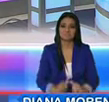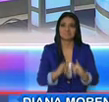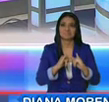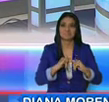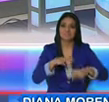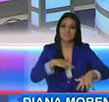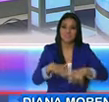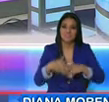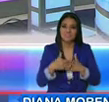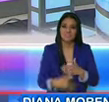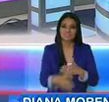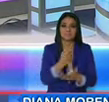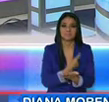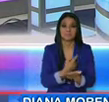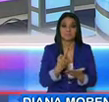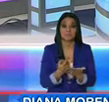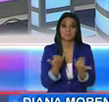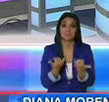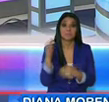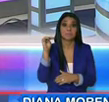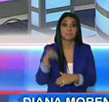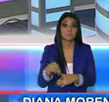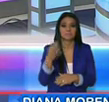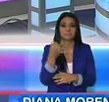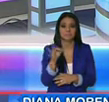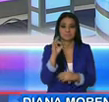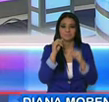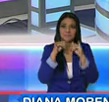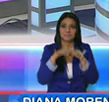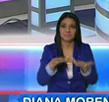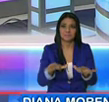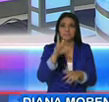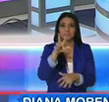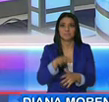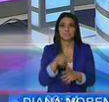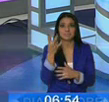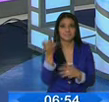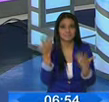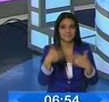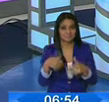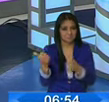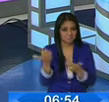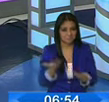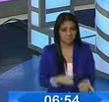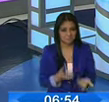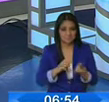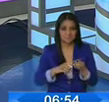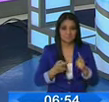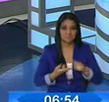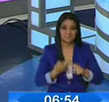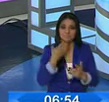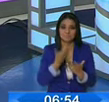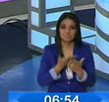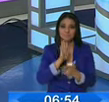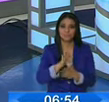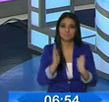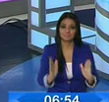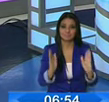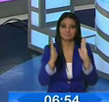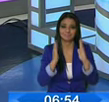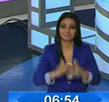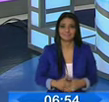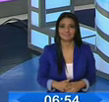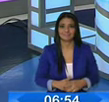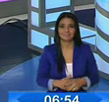al fin con la semana y al martes 19 de septiembre de 2017 bienvenidos amigos son evidentes gracias por estar en nuestra sintonía